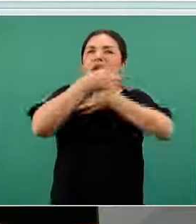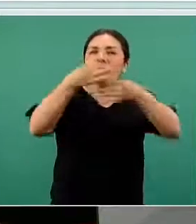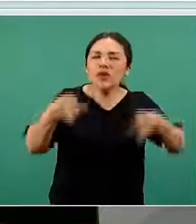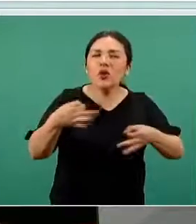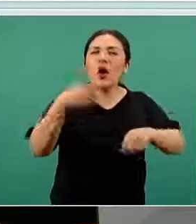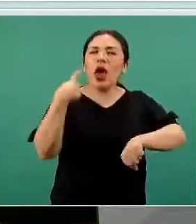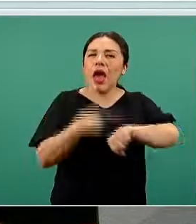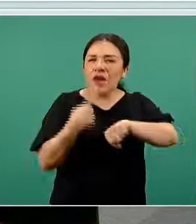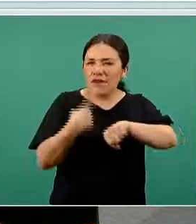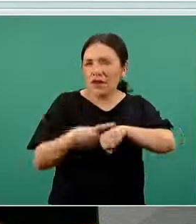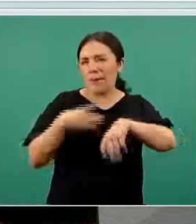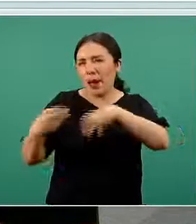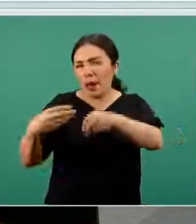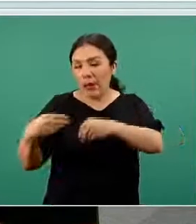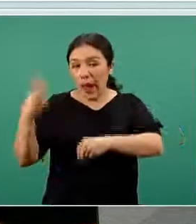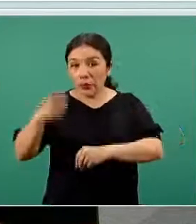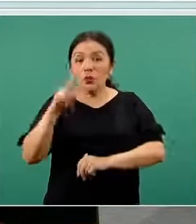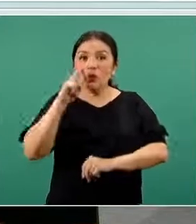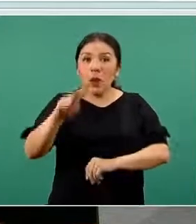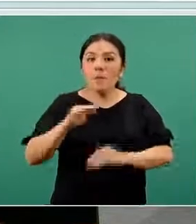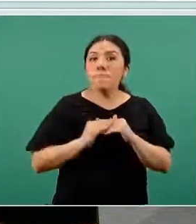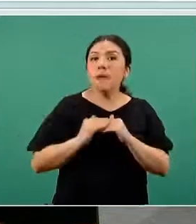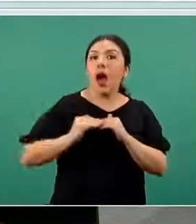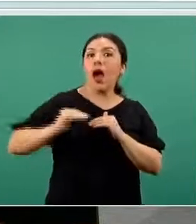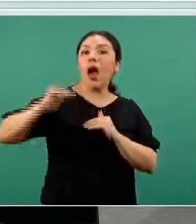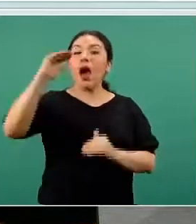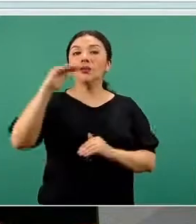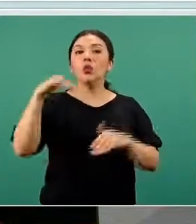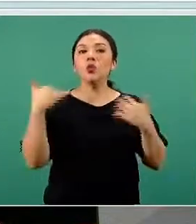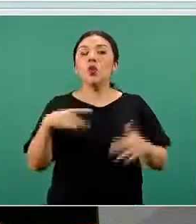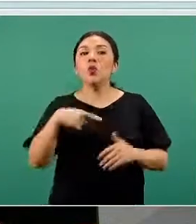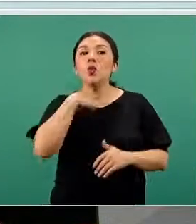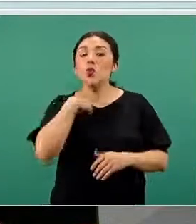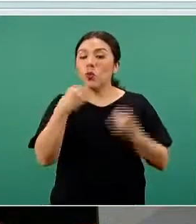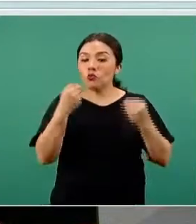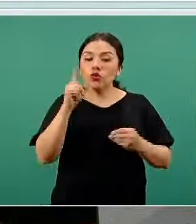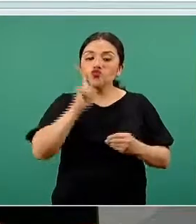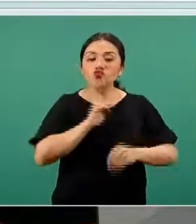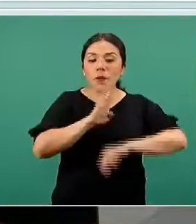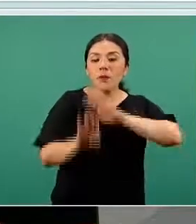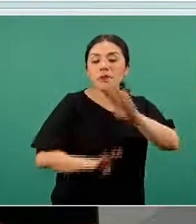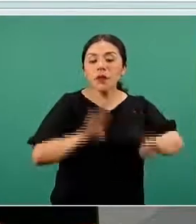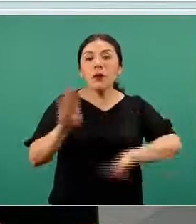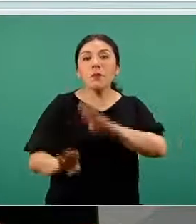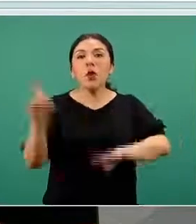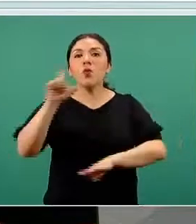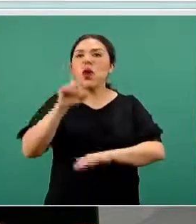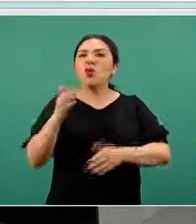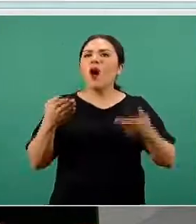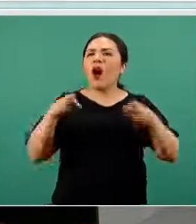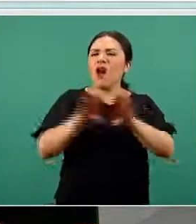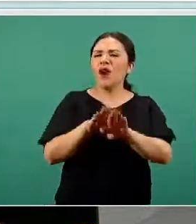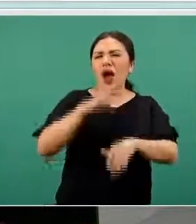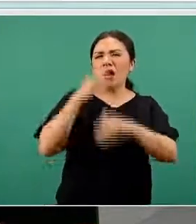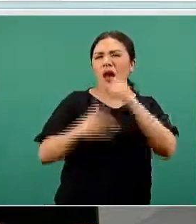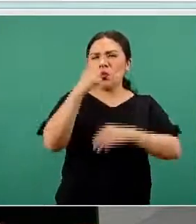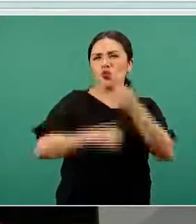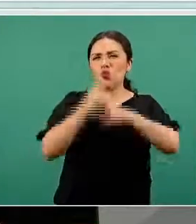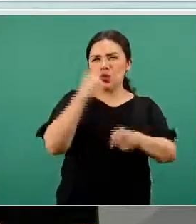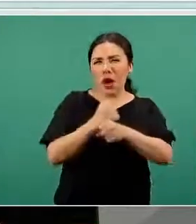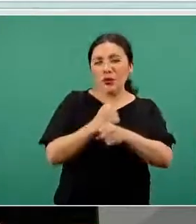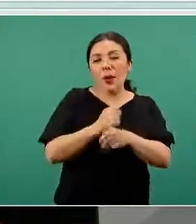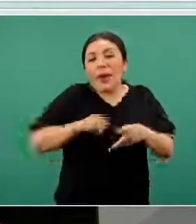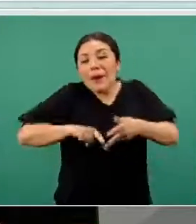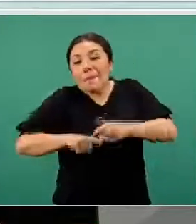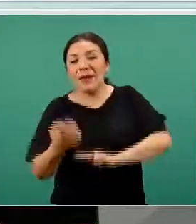de epidemiología, vimos un pico en las muertes maternas al cierre del año pasado y al